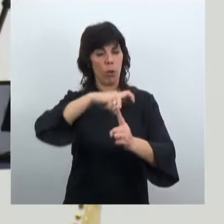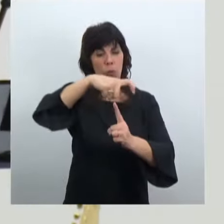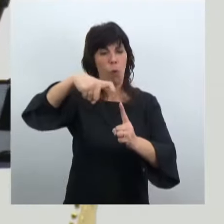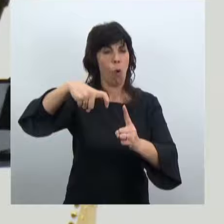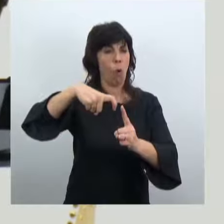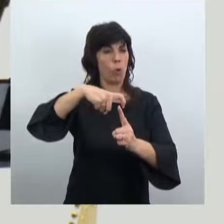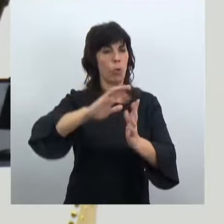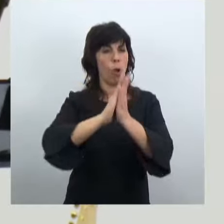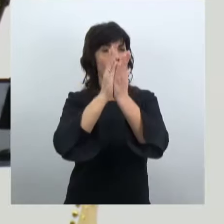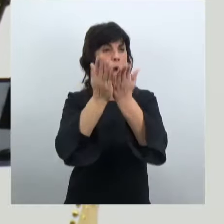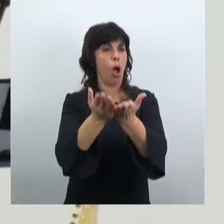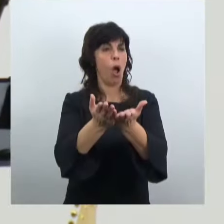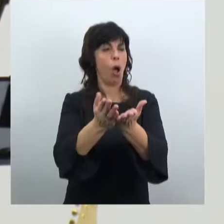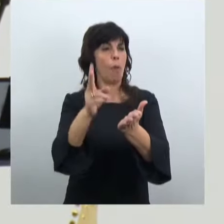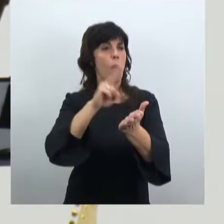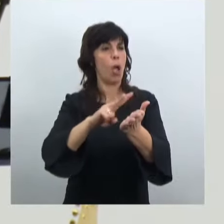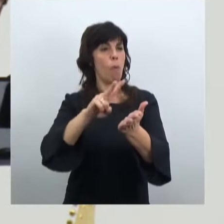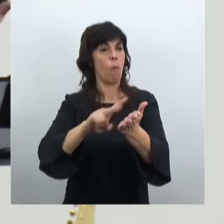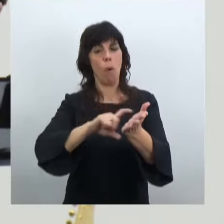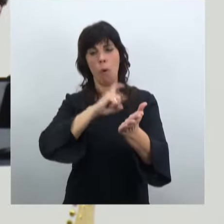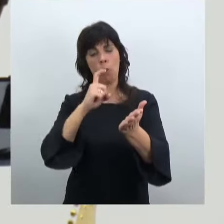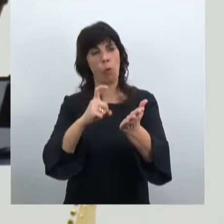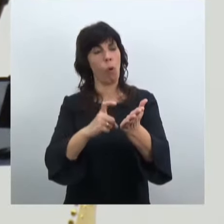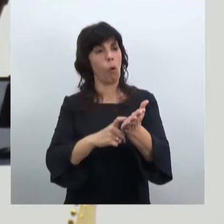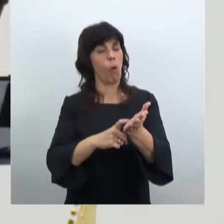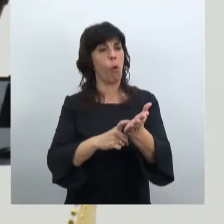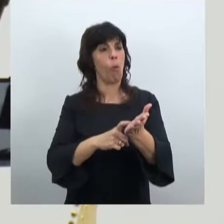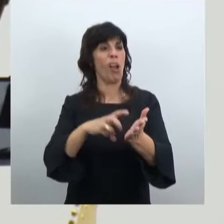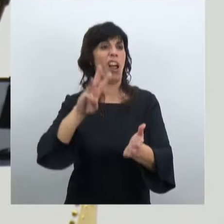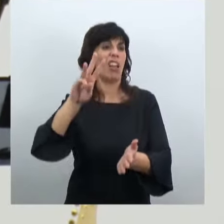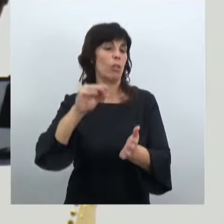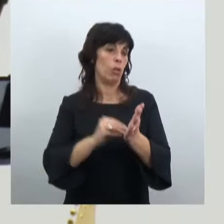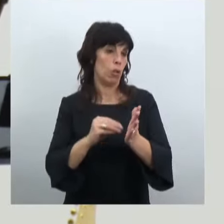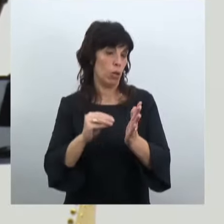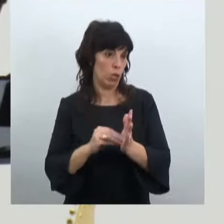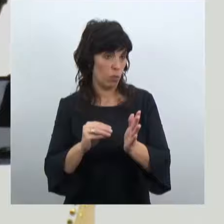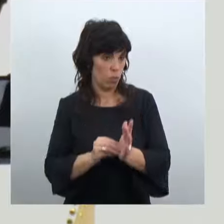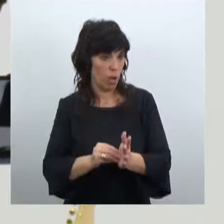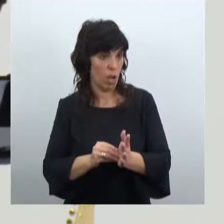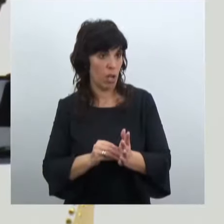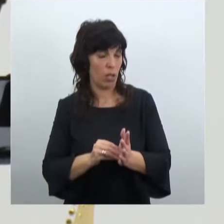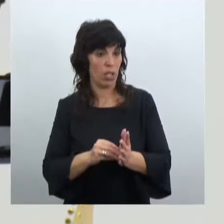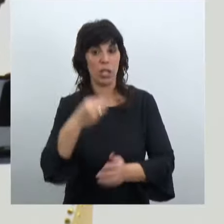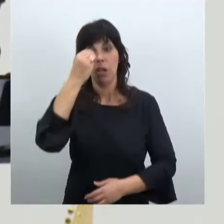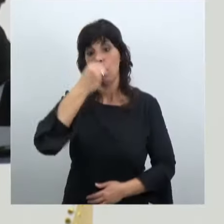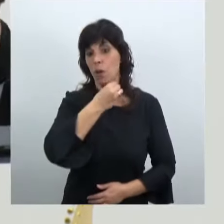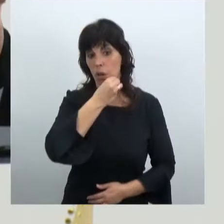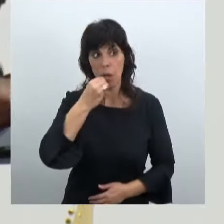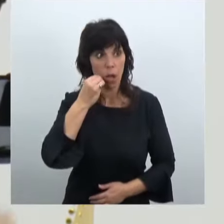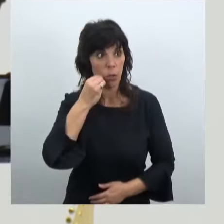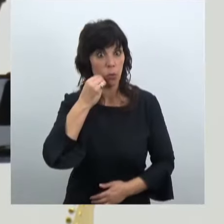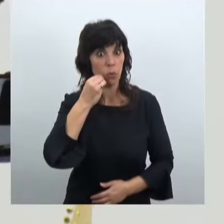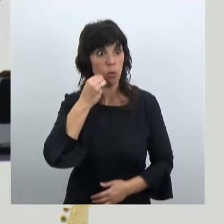ayunado 42 días y ayuno cada 2 por 3, y aún eso no me creo